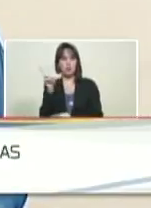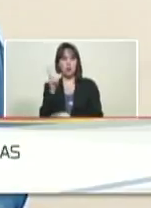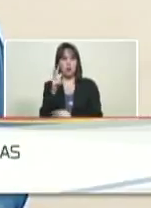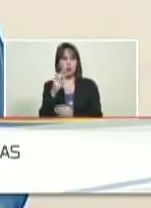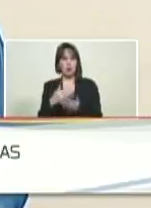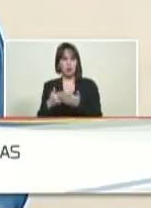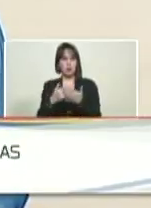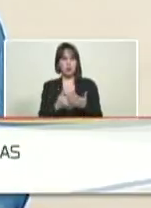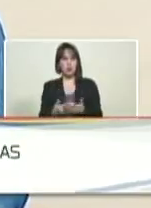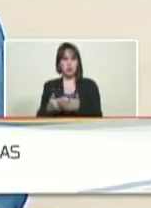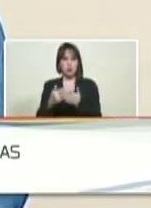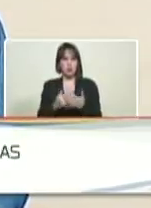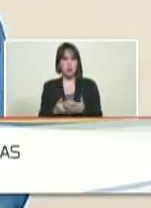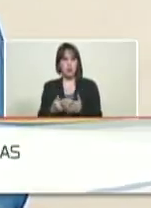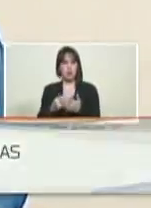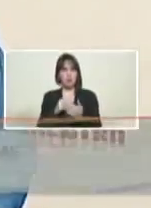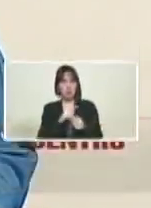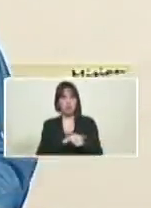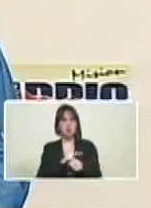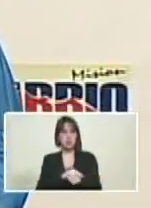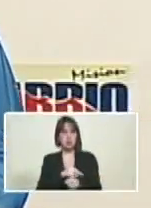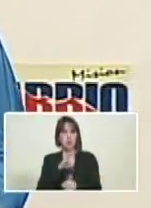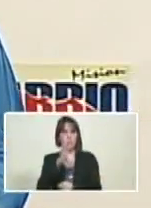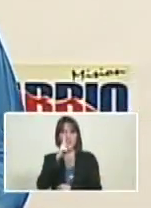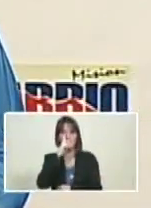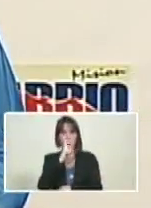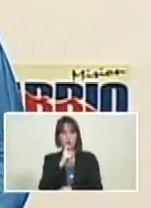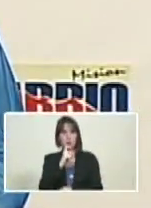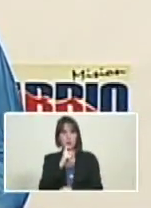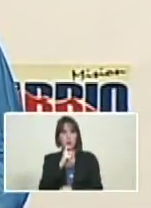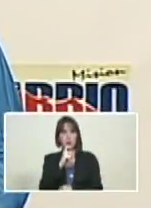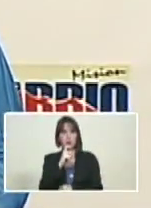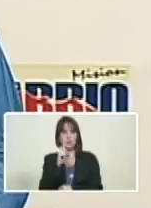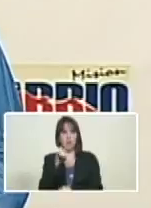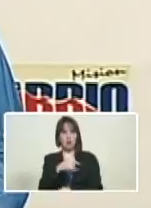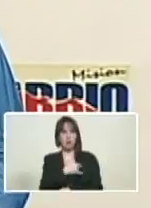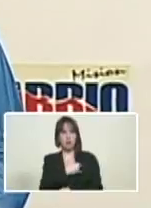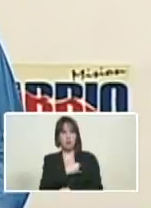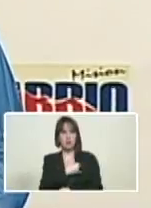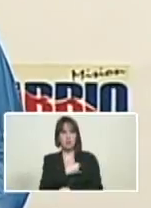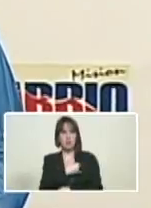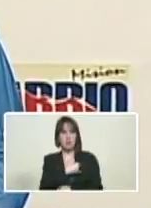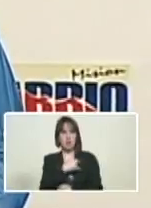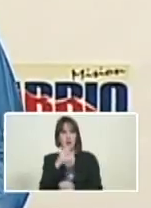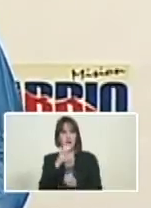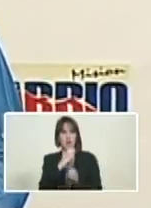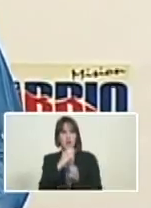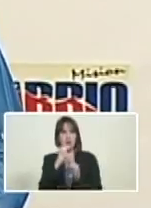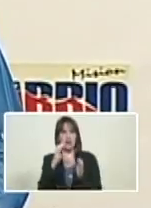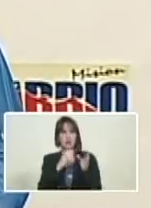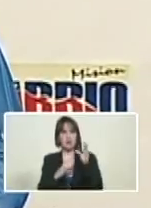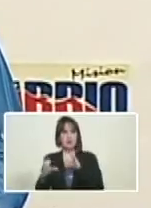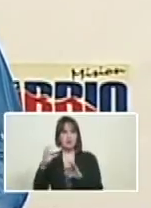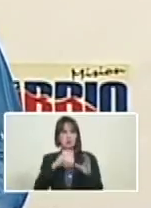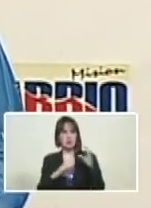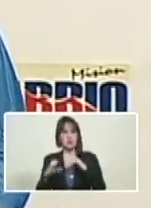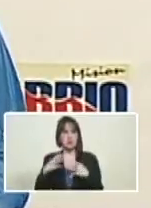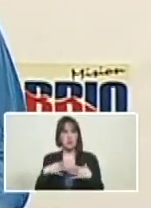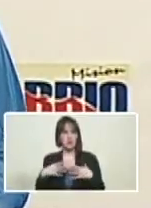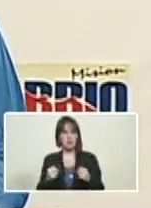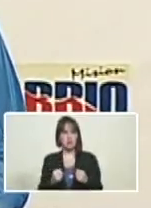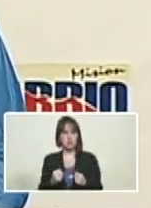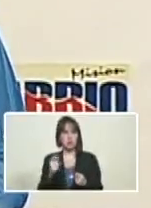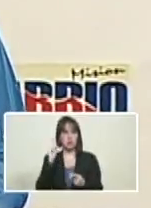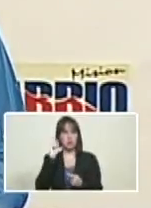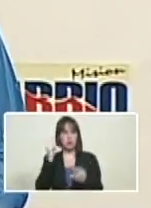medicina. Va por cuarto año en la Universidad de las Ciencias de la Salud, Marian Rangel. Vamos a